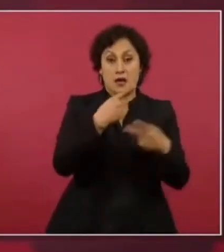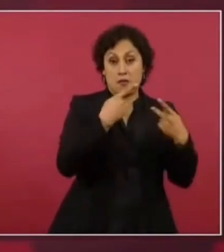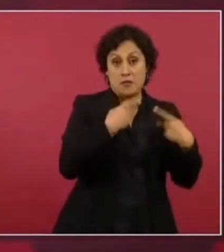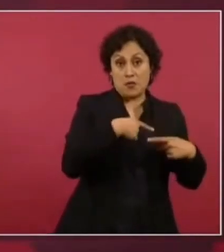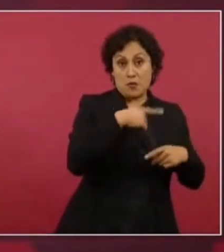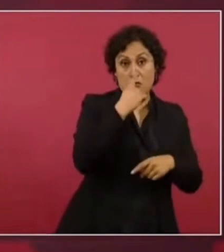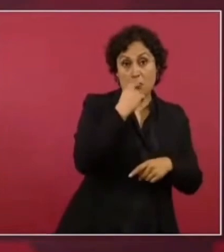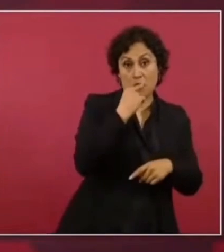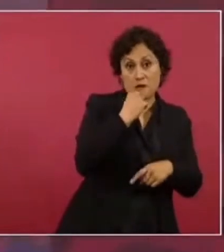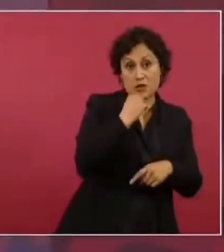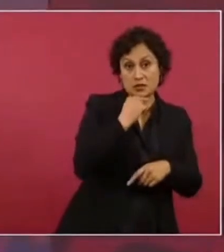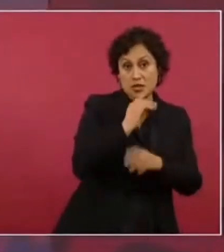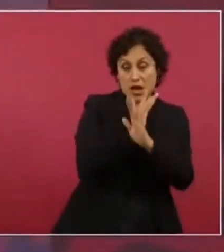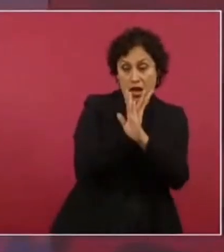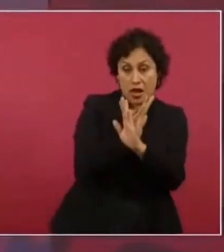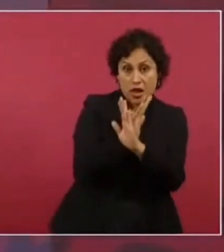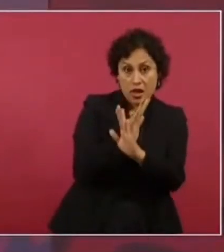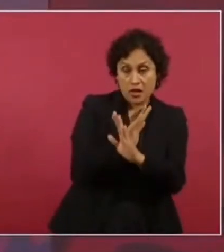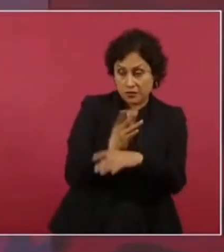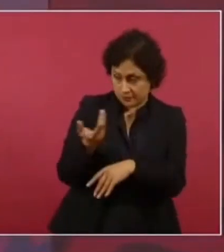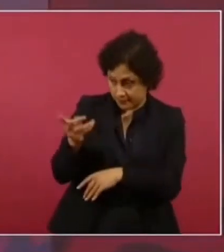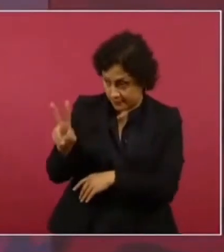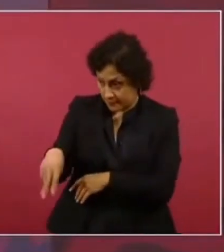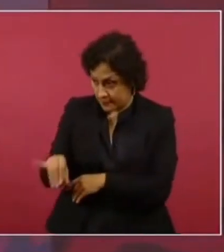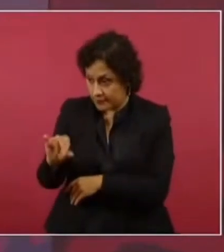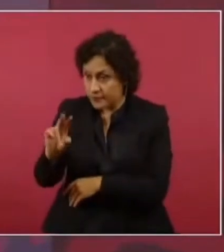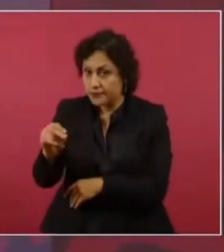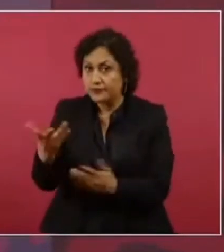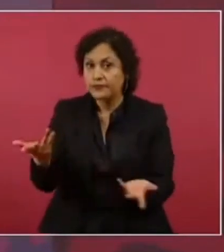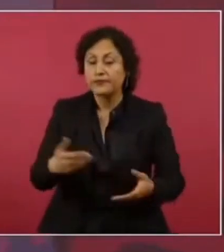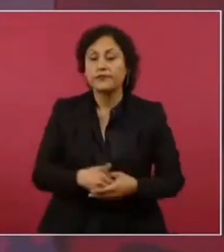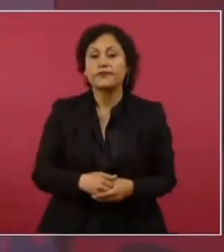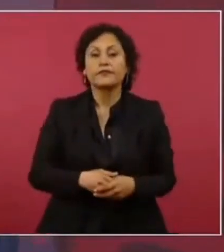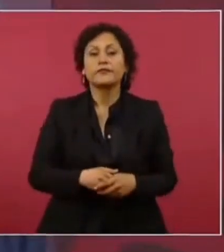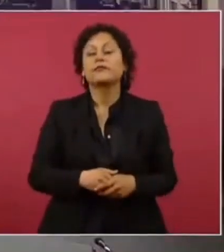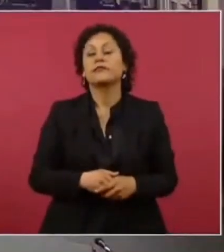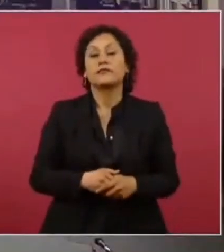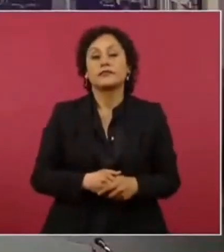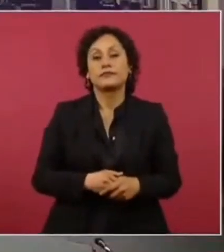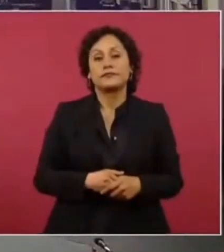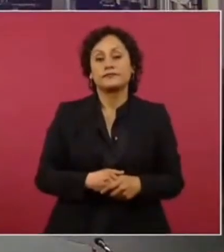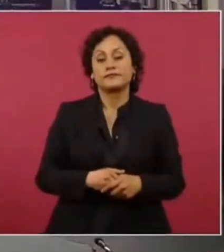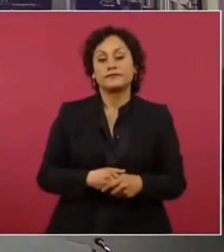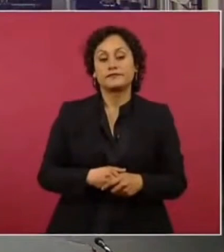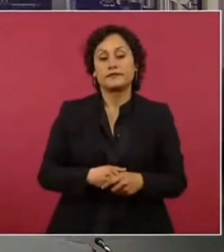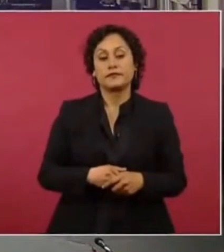protegen no es así este incluso